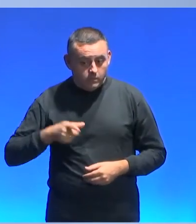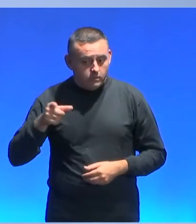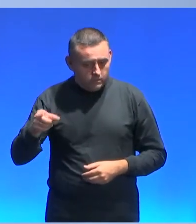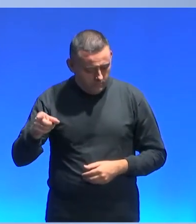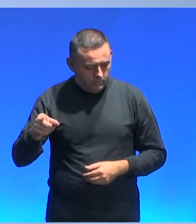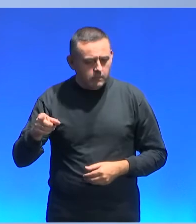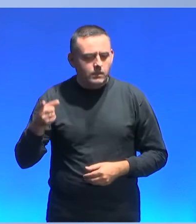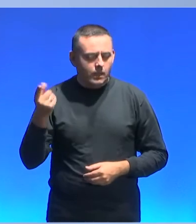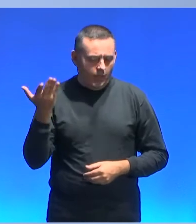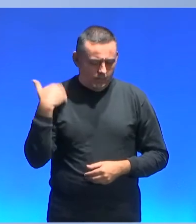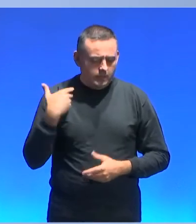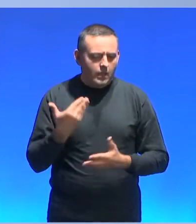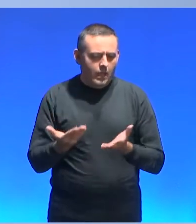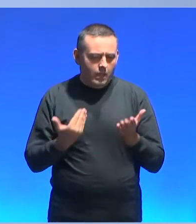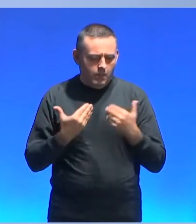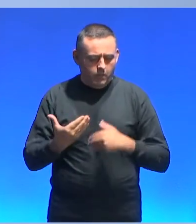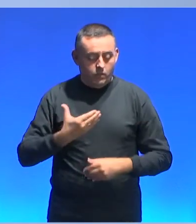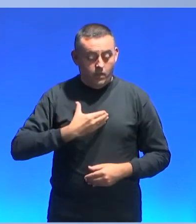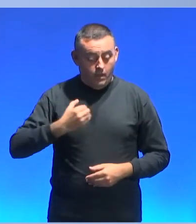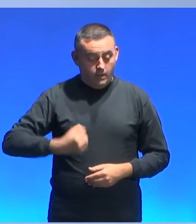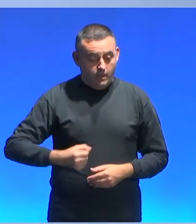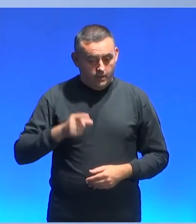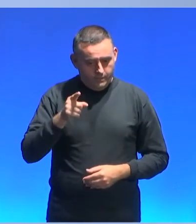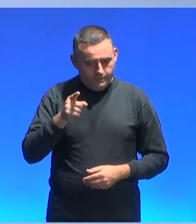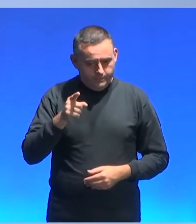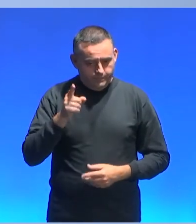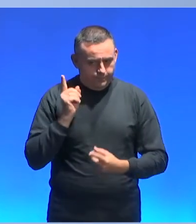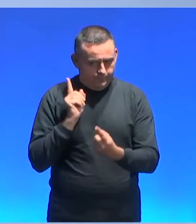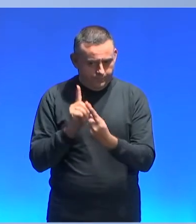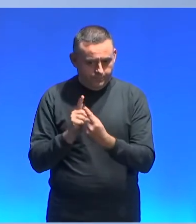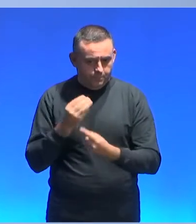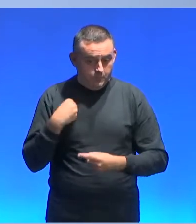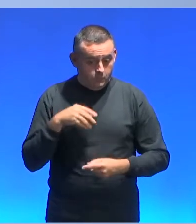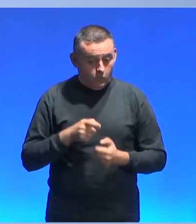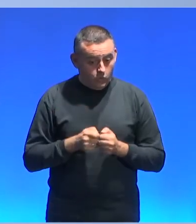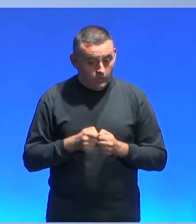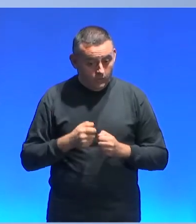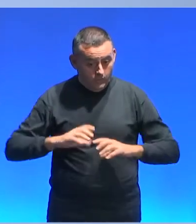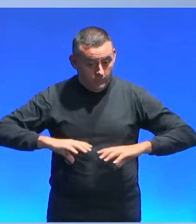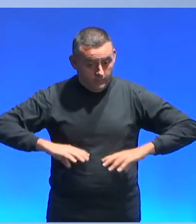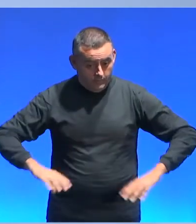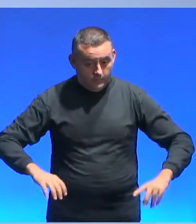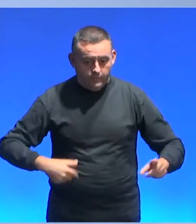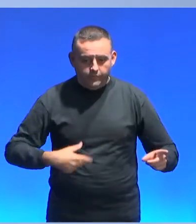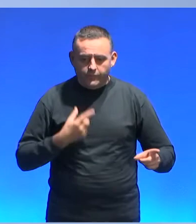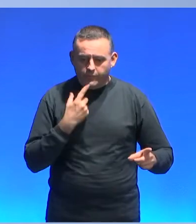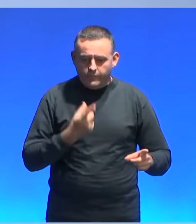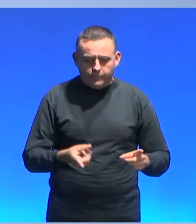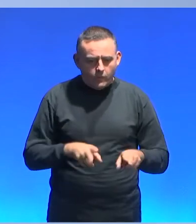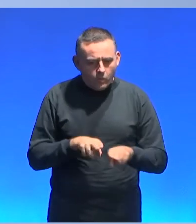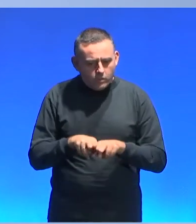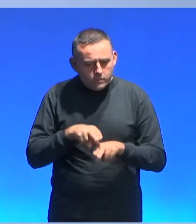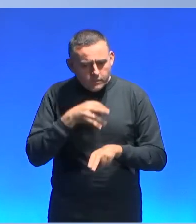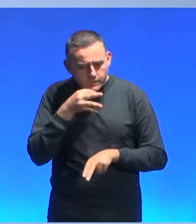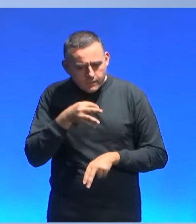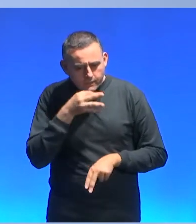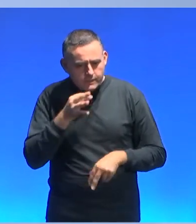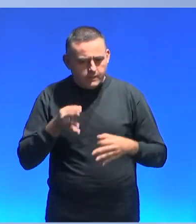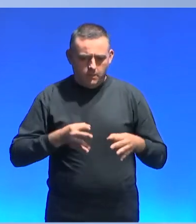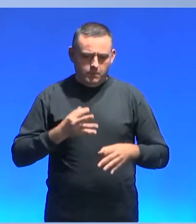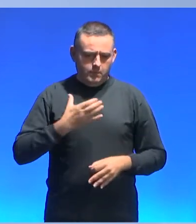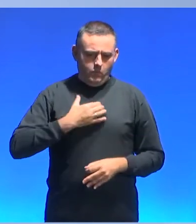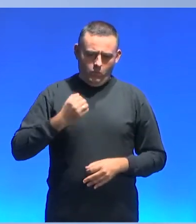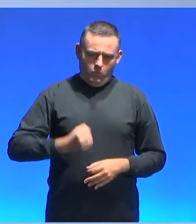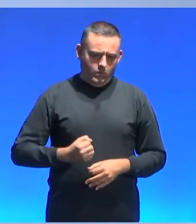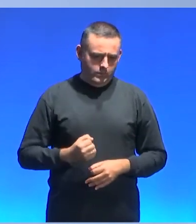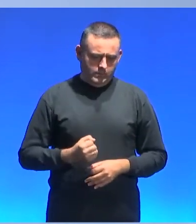mismo alcalde. Pensáis que, por ejemplo, en la experiencia de Rosario, los jueves por la tarde el alcalde